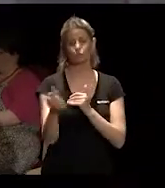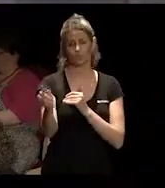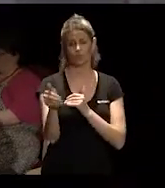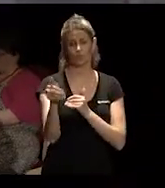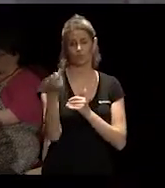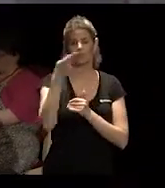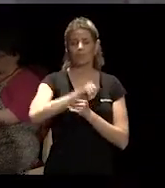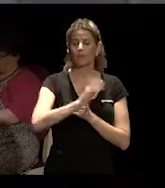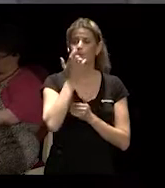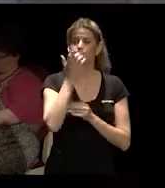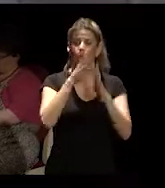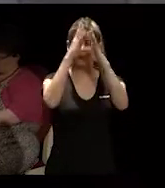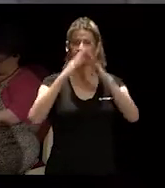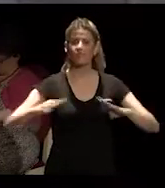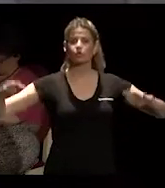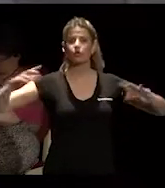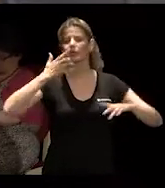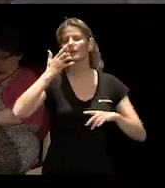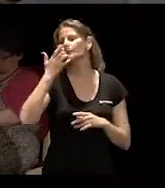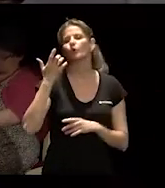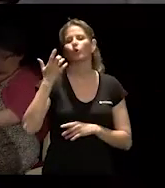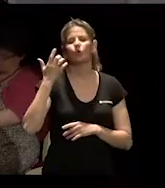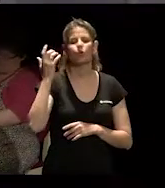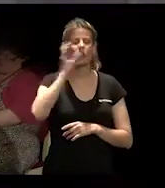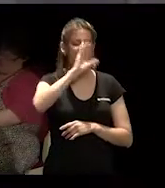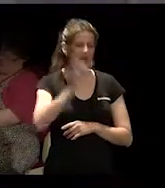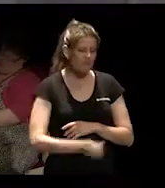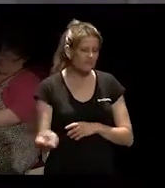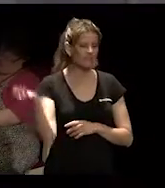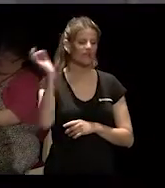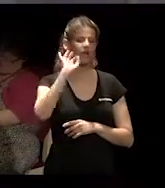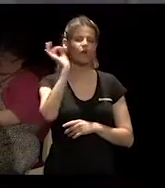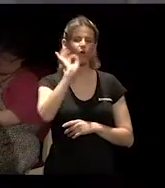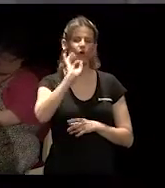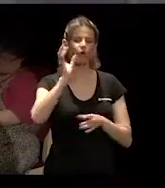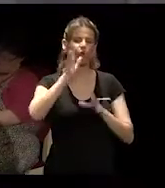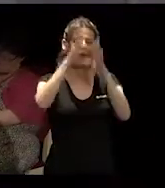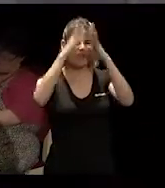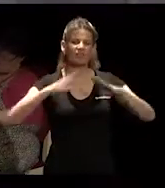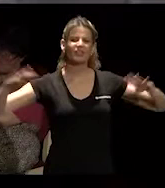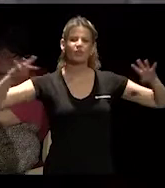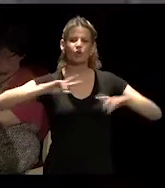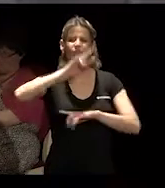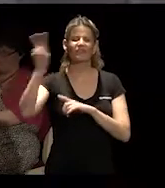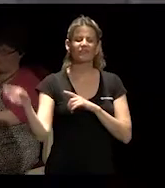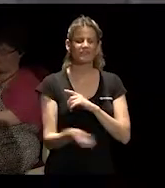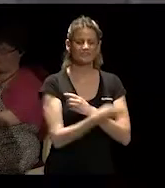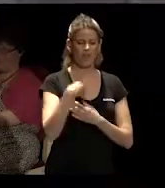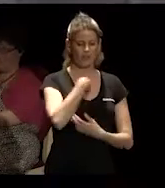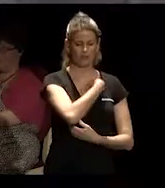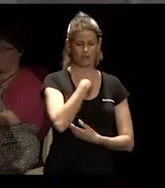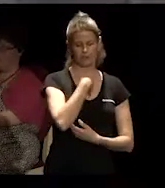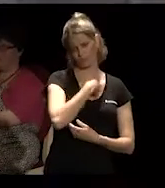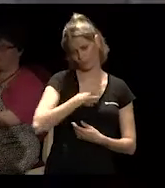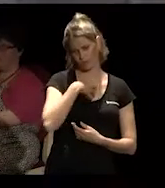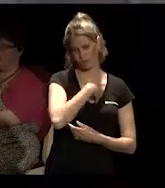también hablamos del circo en África o el circo con diversidad funcional en escena, se va a